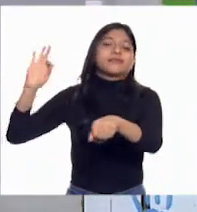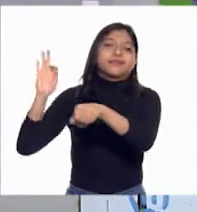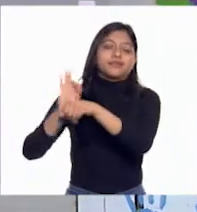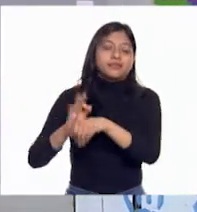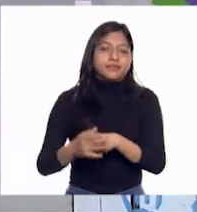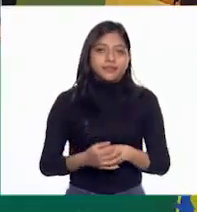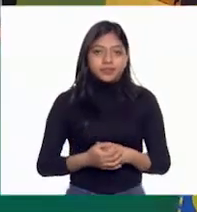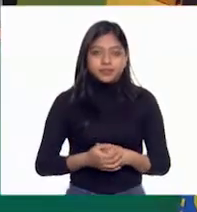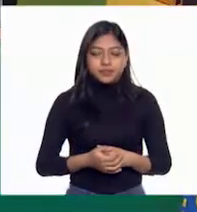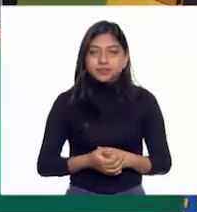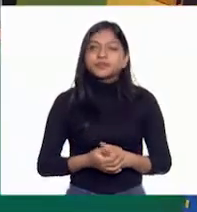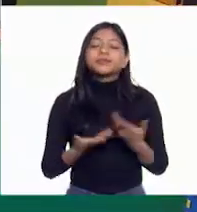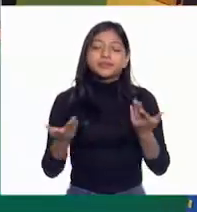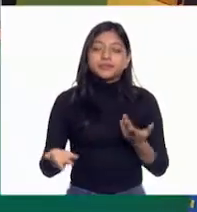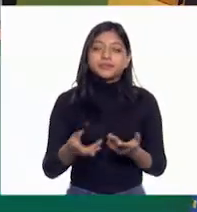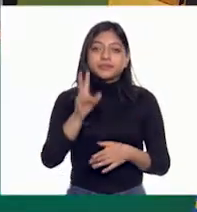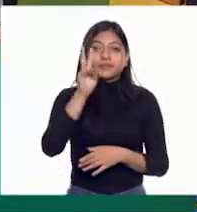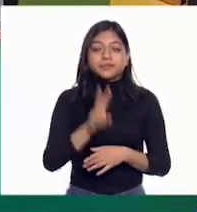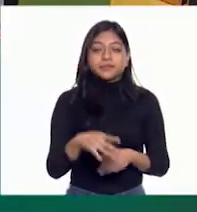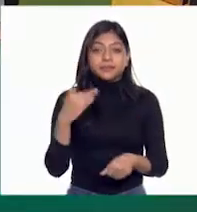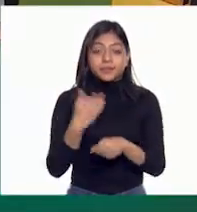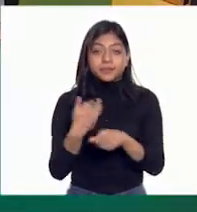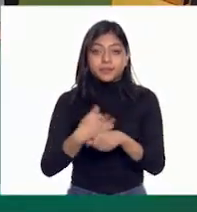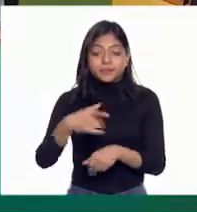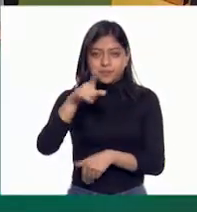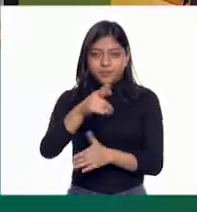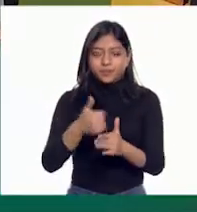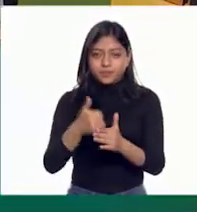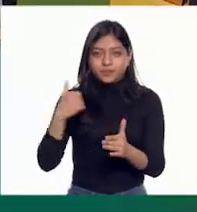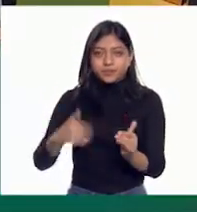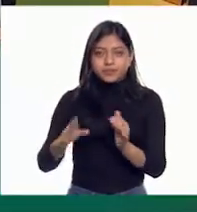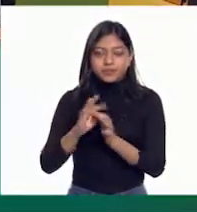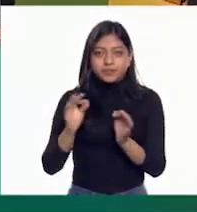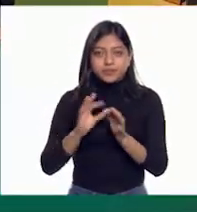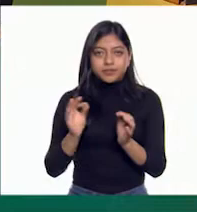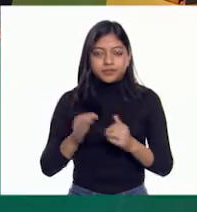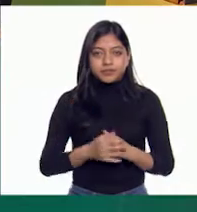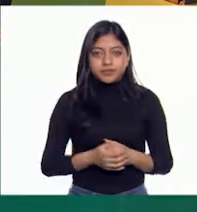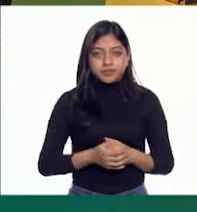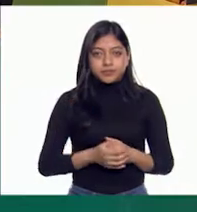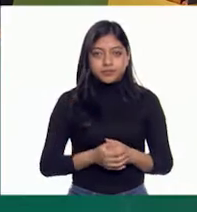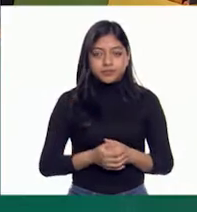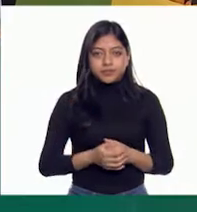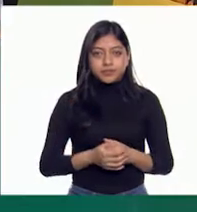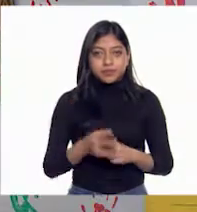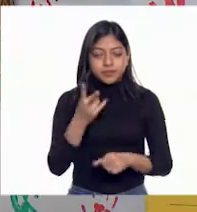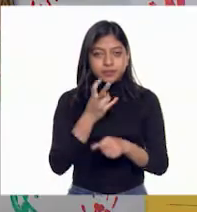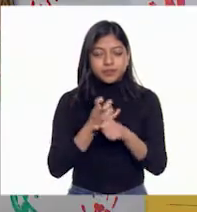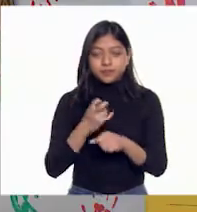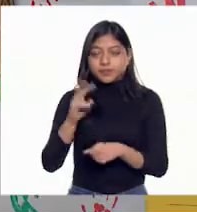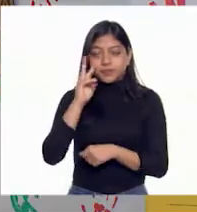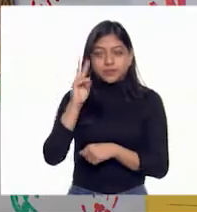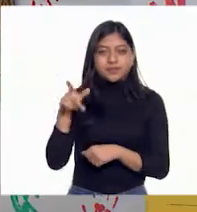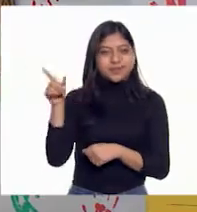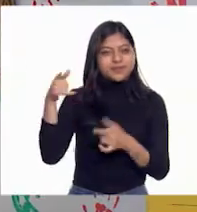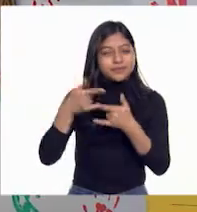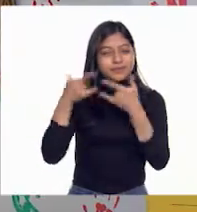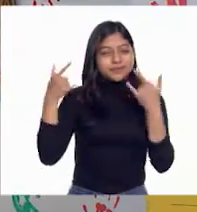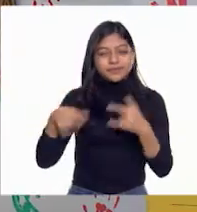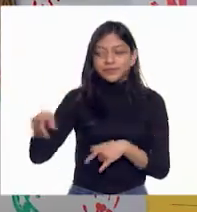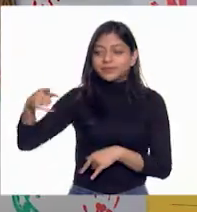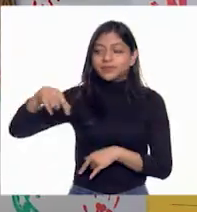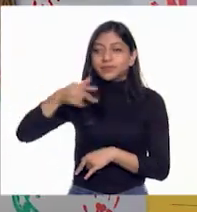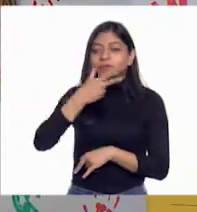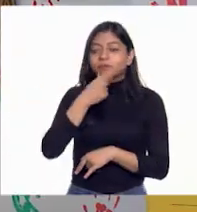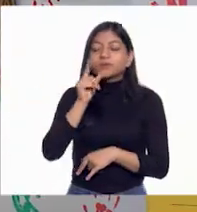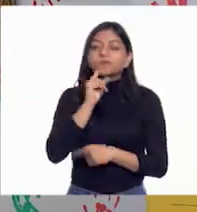Así es. A propósito de lo que estás mencionando, Mariana, Te invito a ver la siguiente experiencia de las niñas y